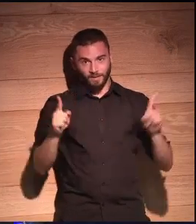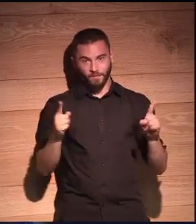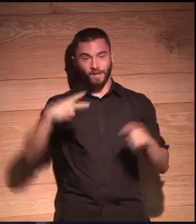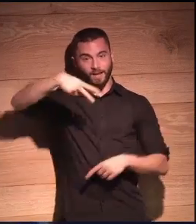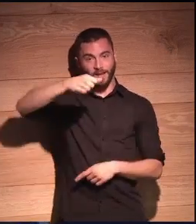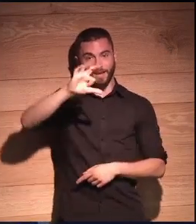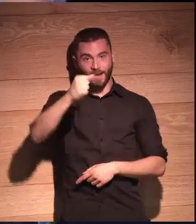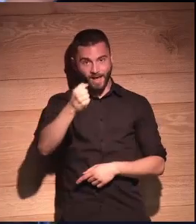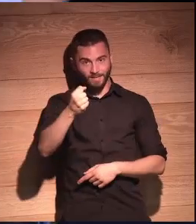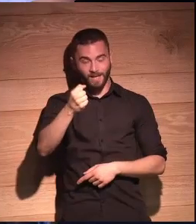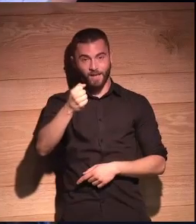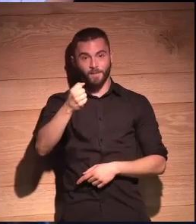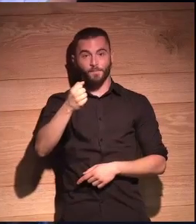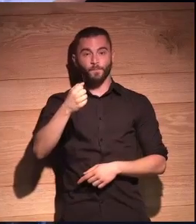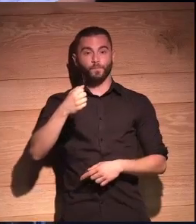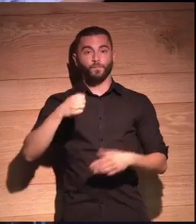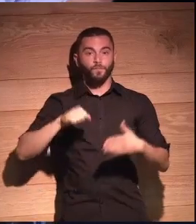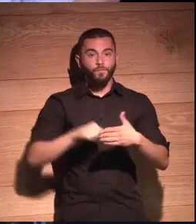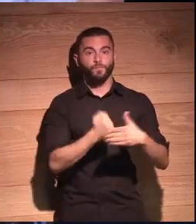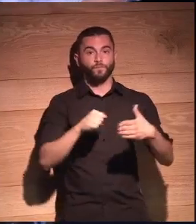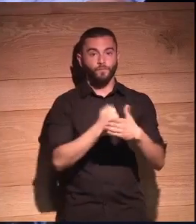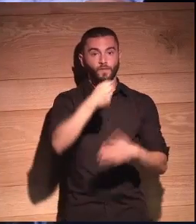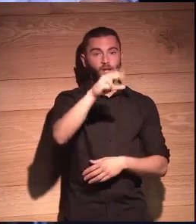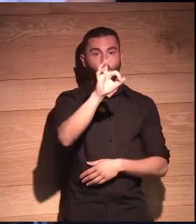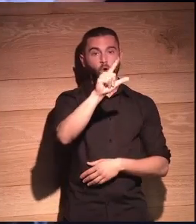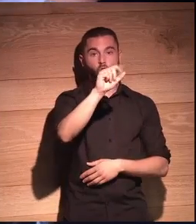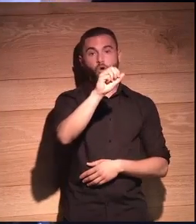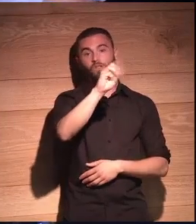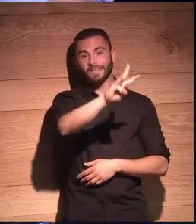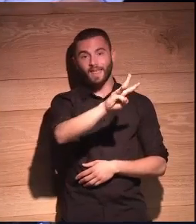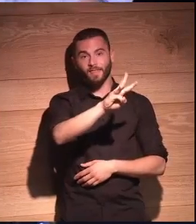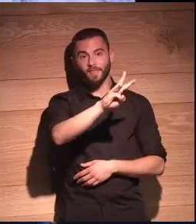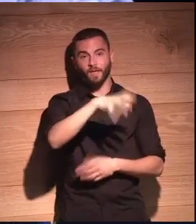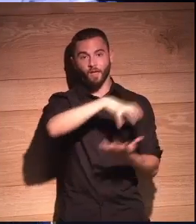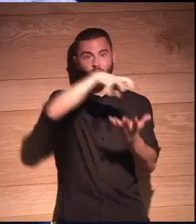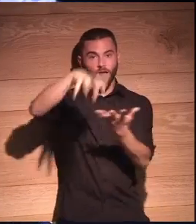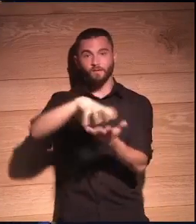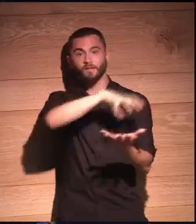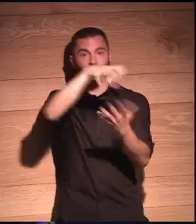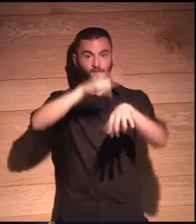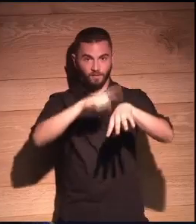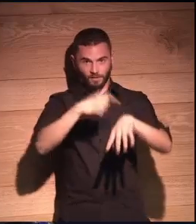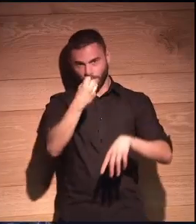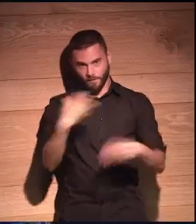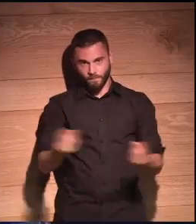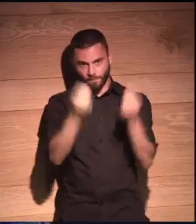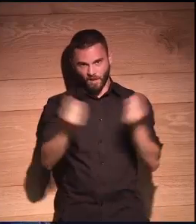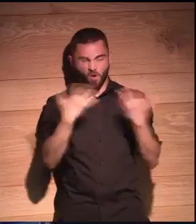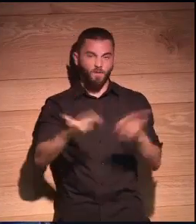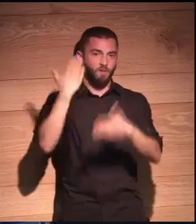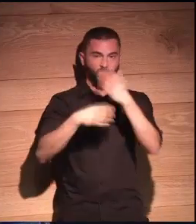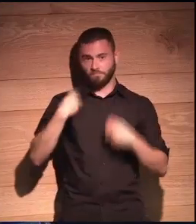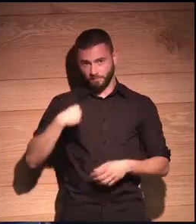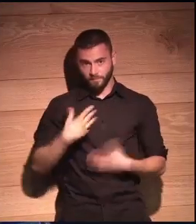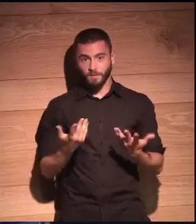NASA forzó a raíz del Apolo 13 los siguientes alunizajes ya en prime time, pero ya era un poco lo mismo.